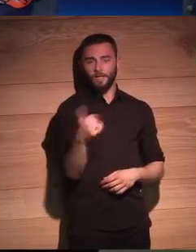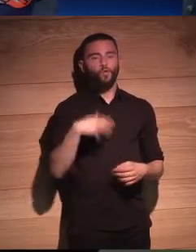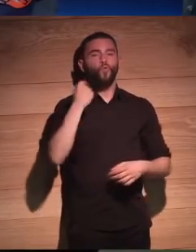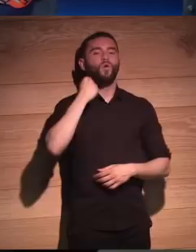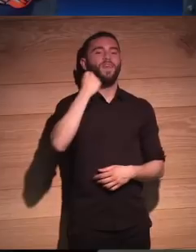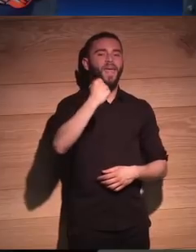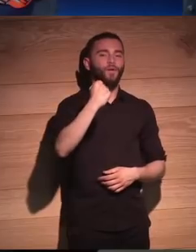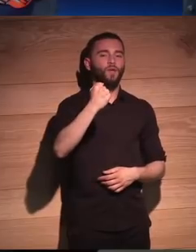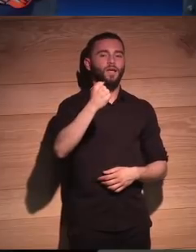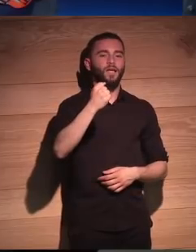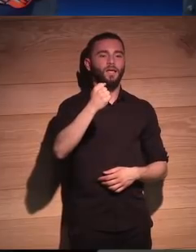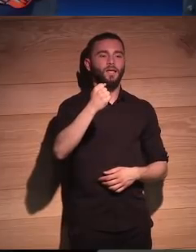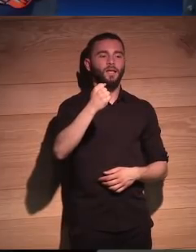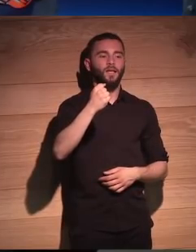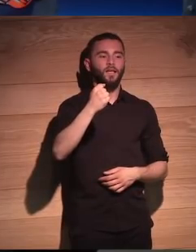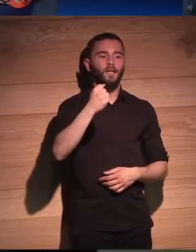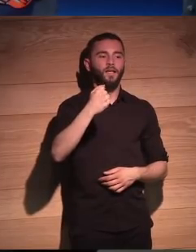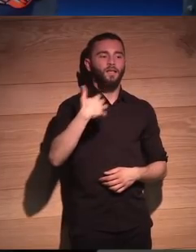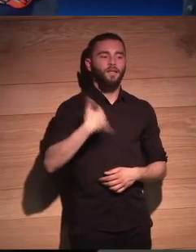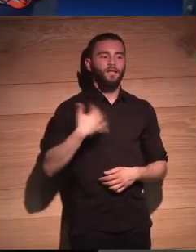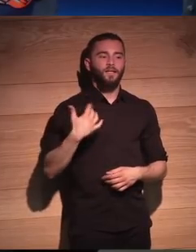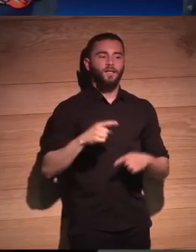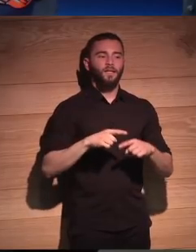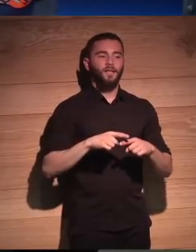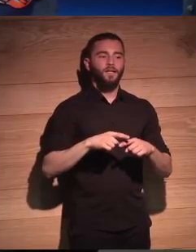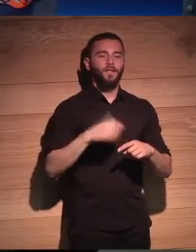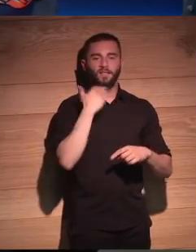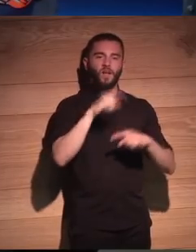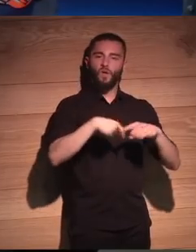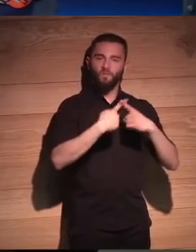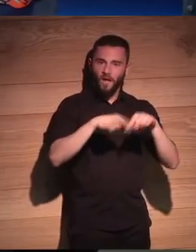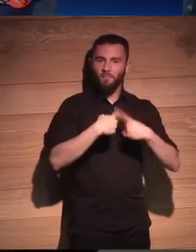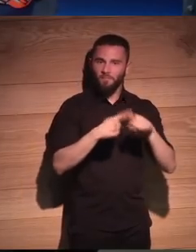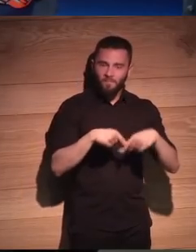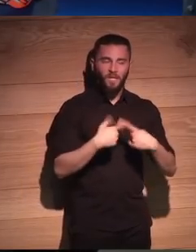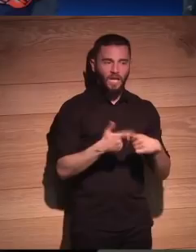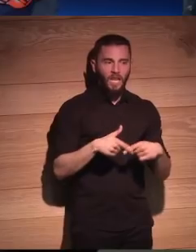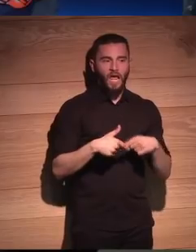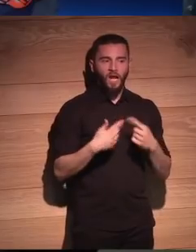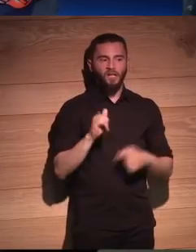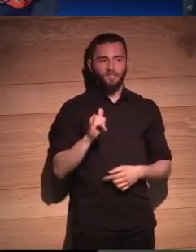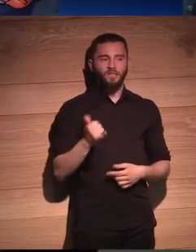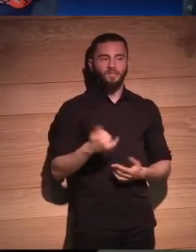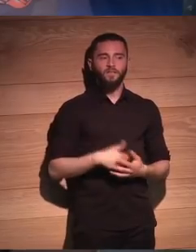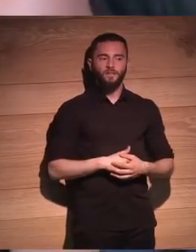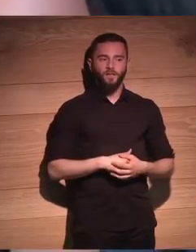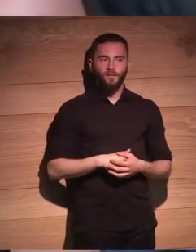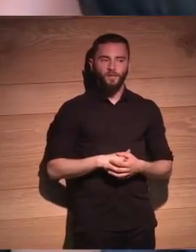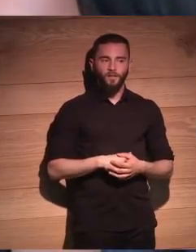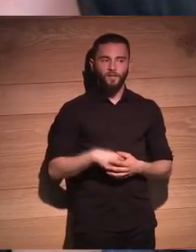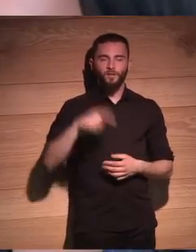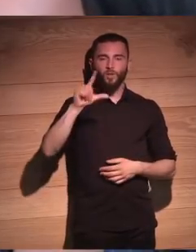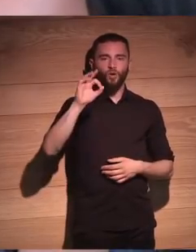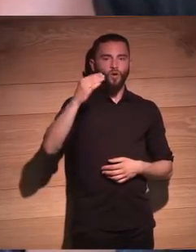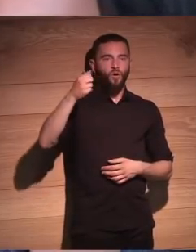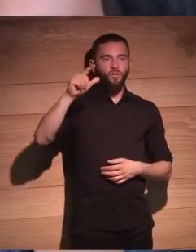tiene una existencia incluso familiar muy entrañable. Efectivamente. Que es un poco como lo de los héroes del tiranto Leblanc, sí, que